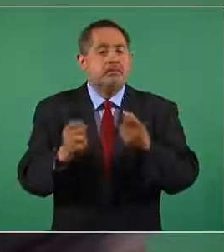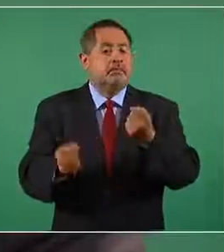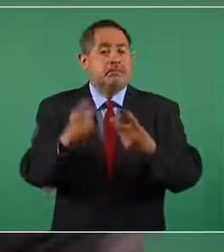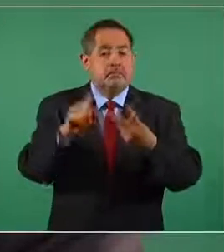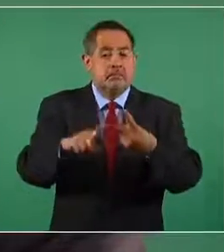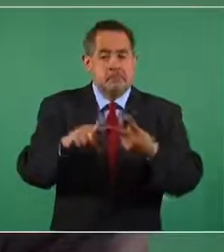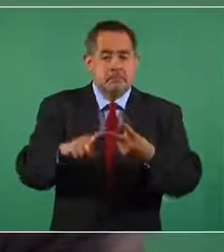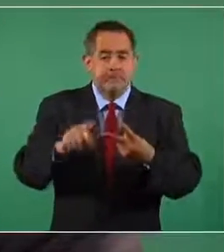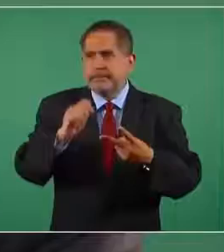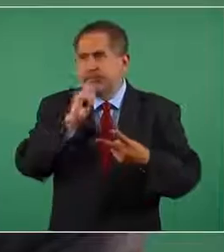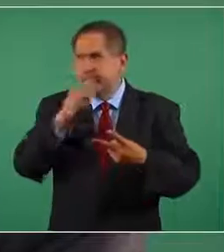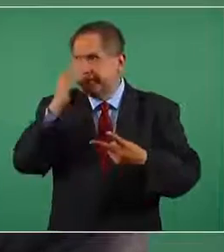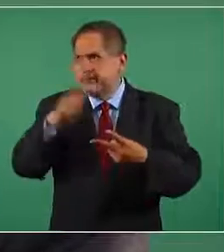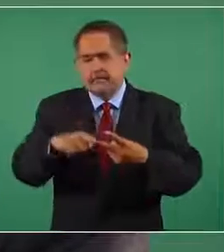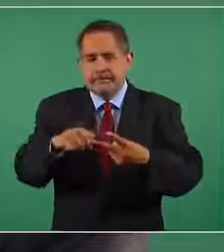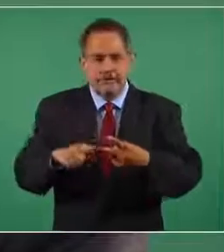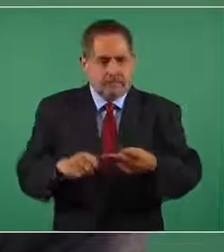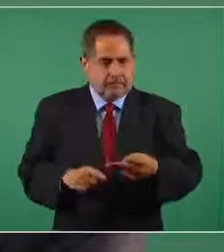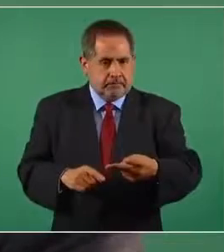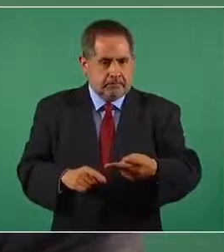ni siquiera se han enterado